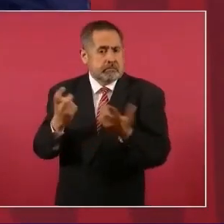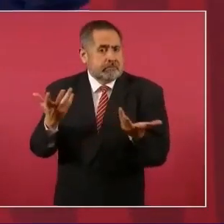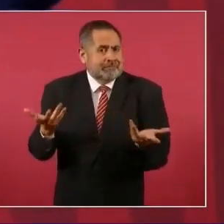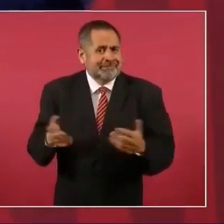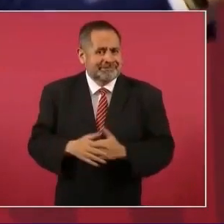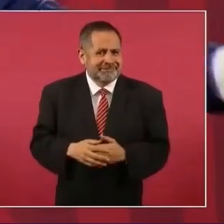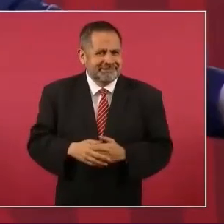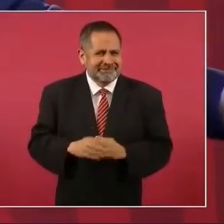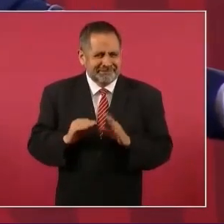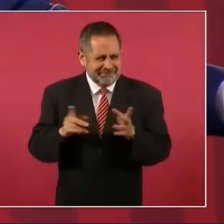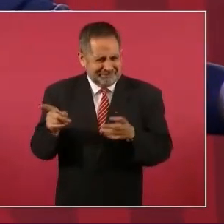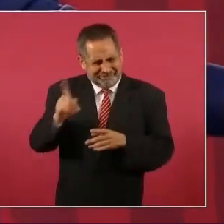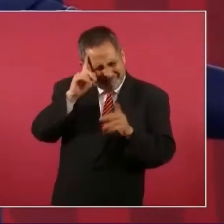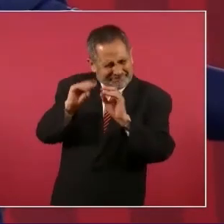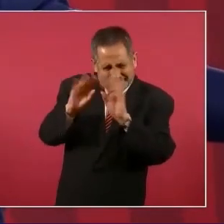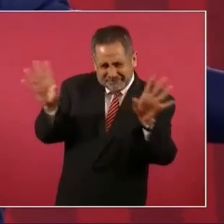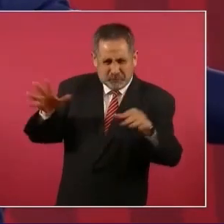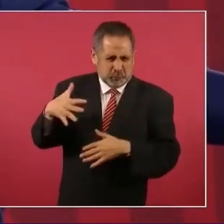¿Qué no es un estadista?